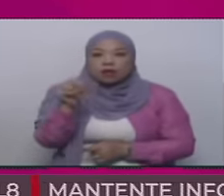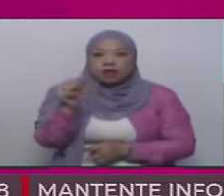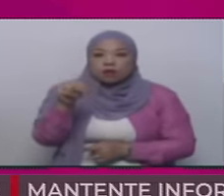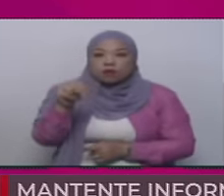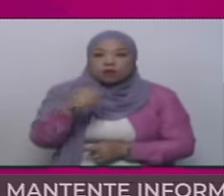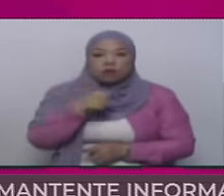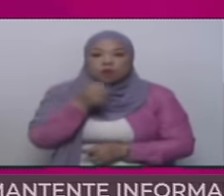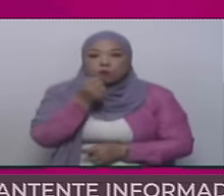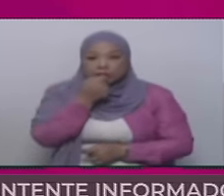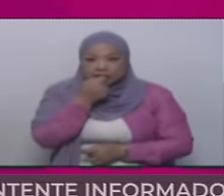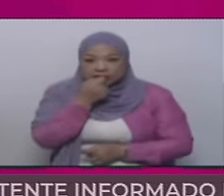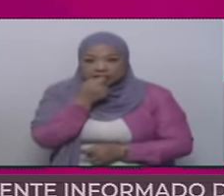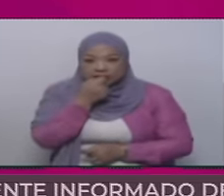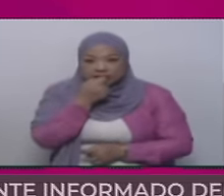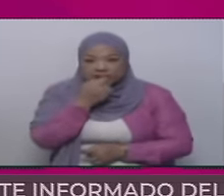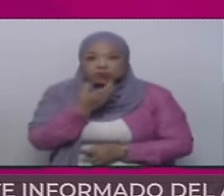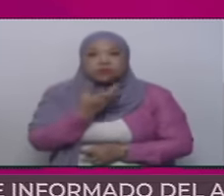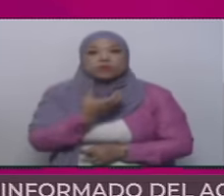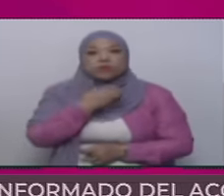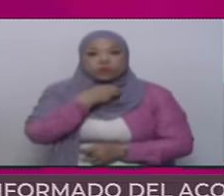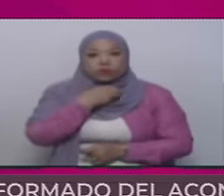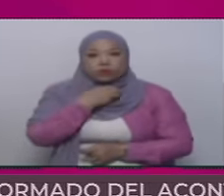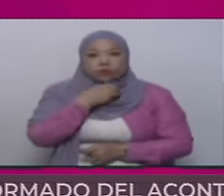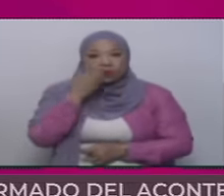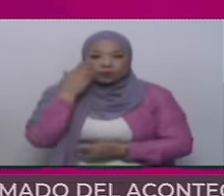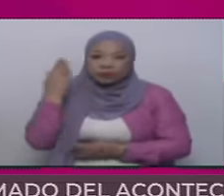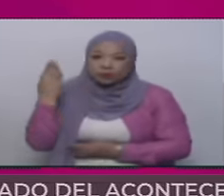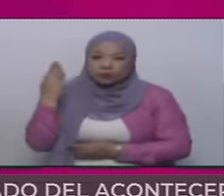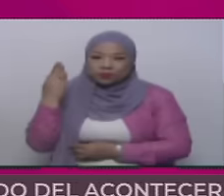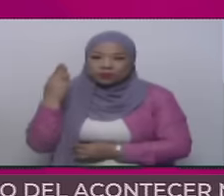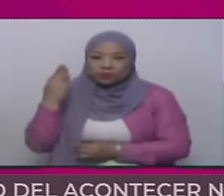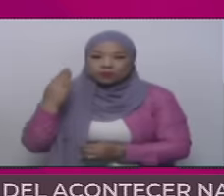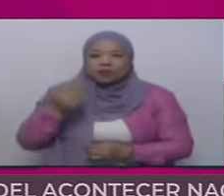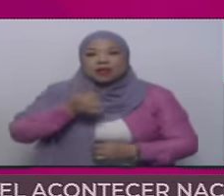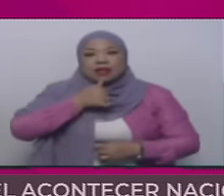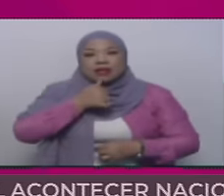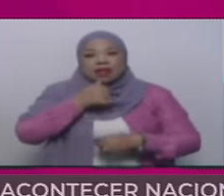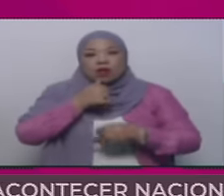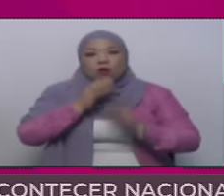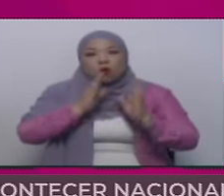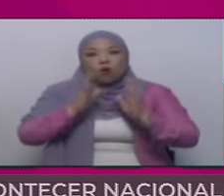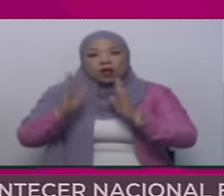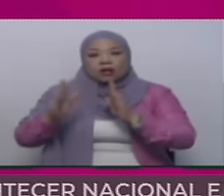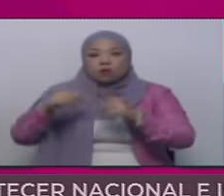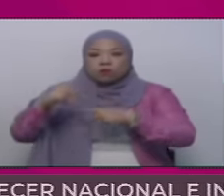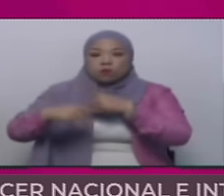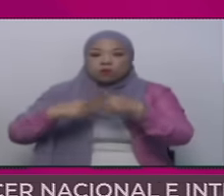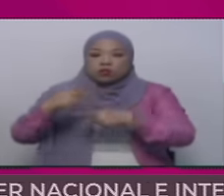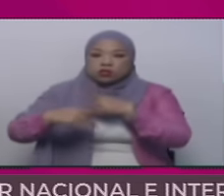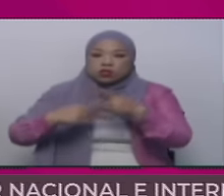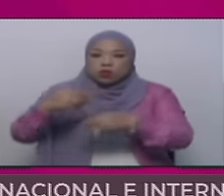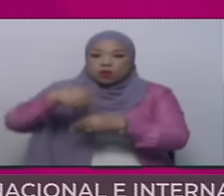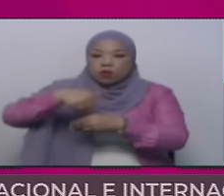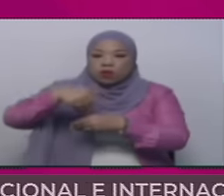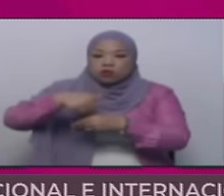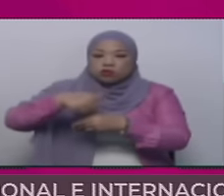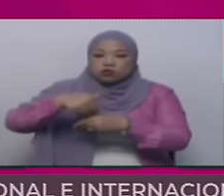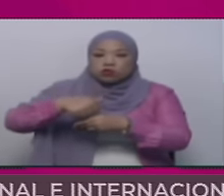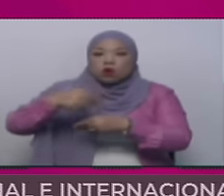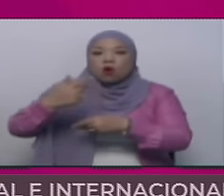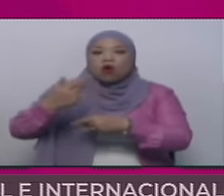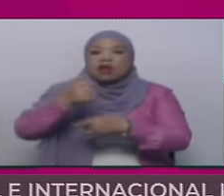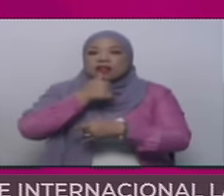verde, uno se pregunta, ¿quién organiza las elecciones en Estados Unidos?